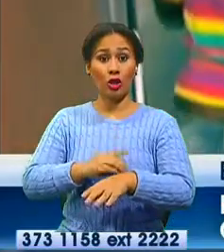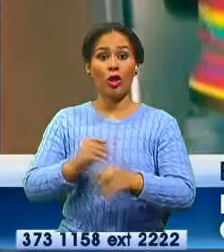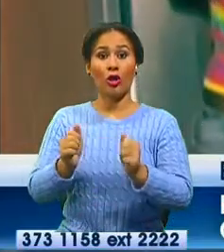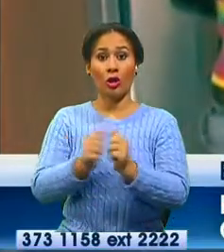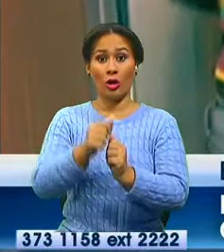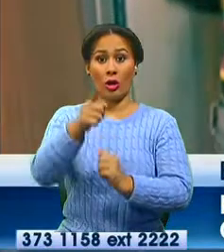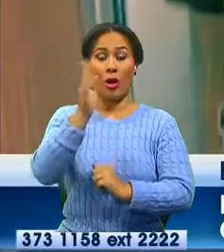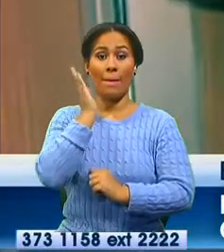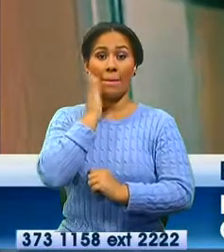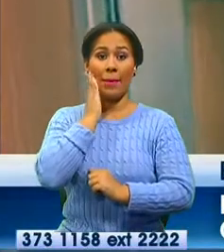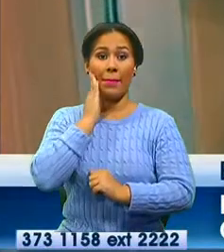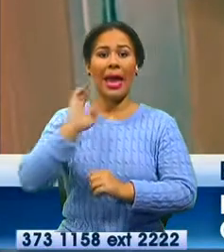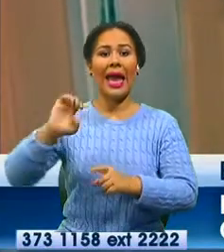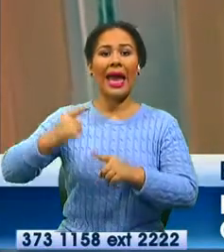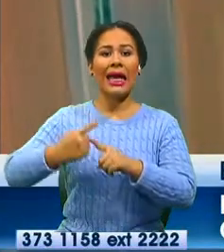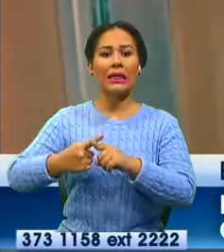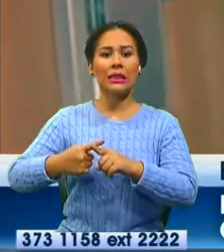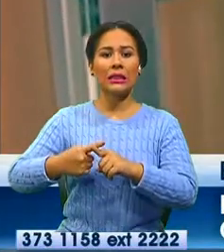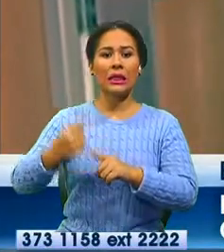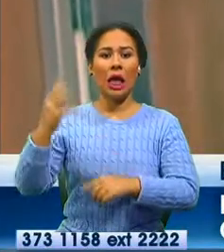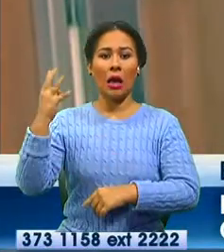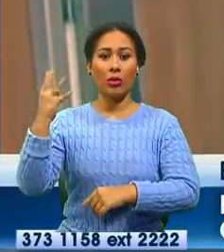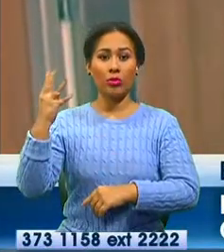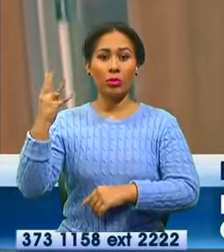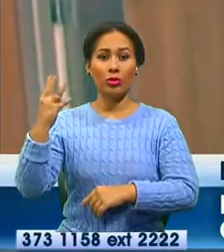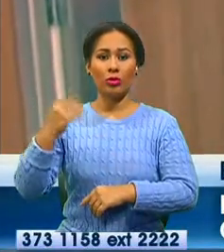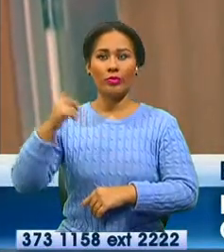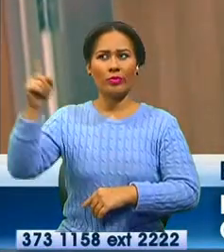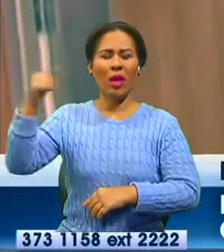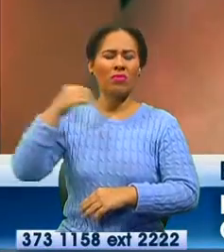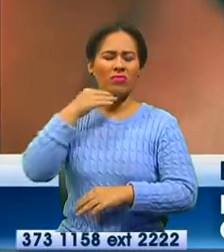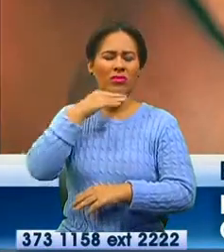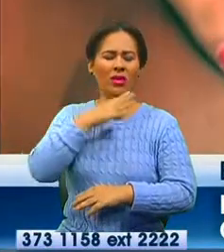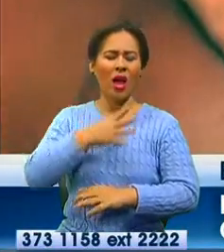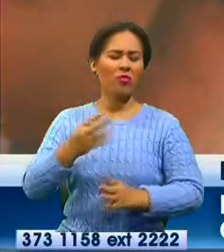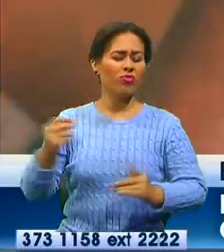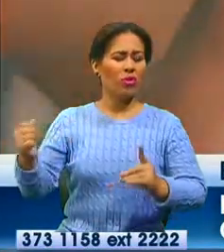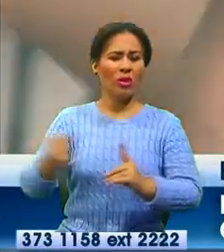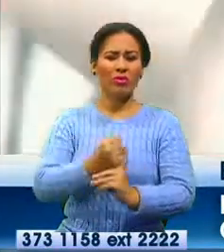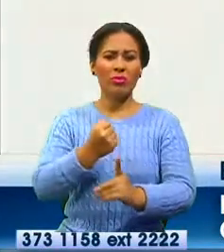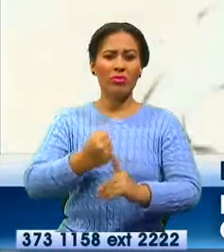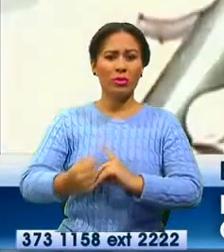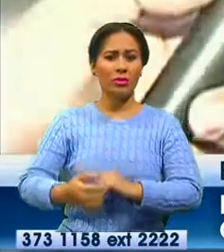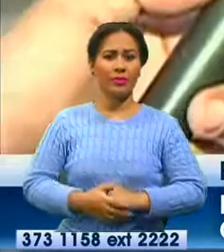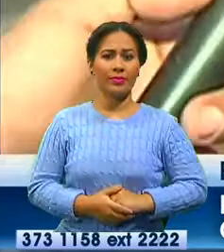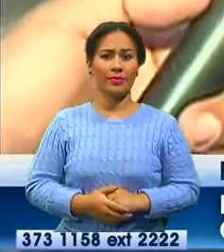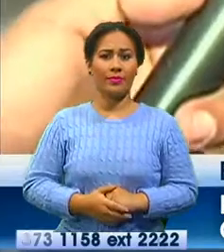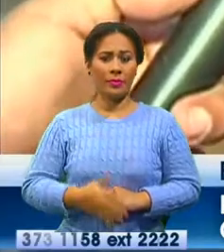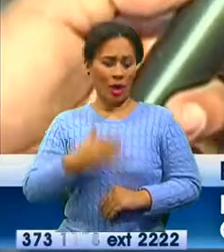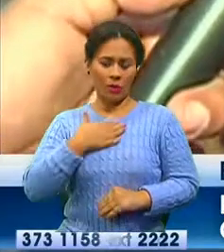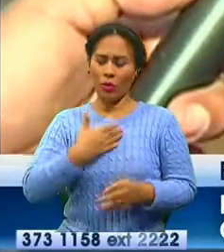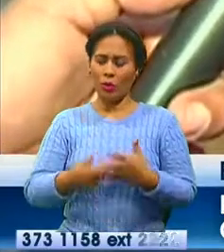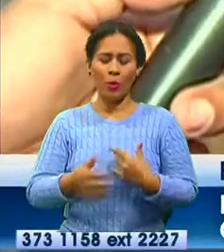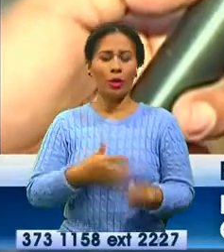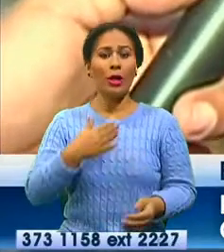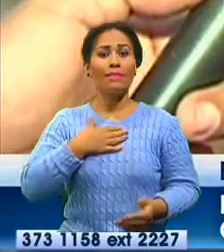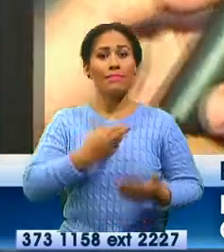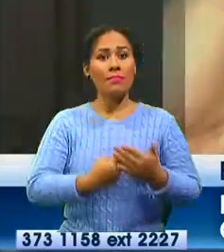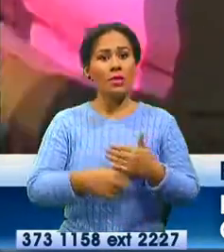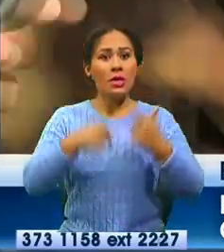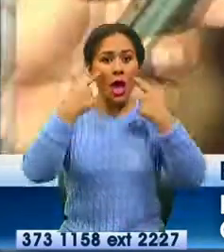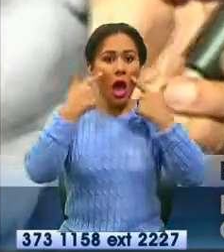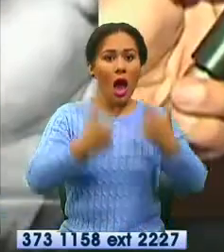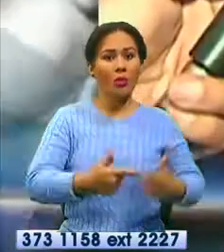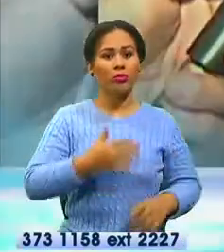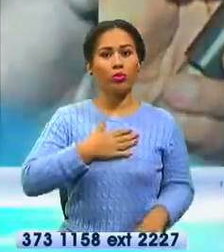advirtió que de su ex esposo se espera cualquier acción violenta. Entonces, a mí no importa, pero a mis hijas no, que no se acerquen a mis